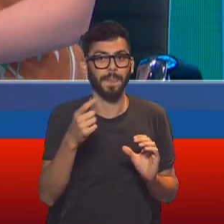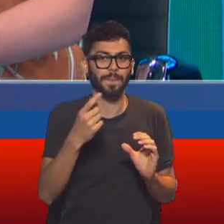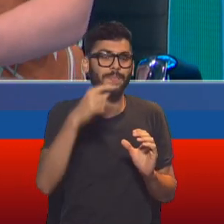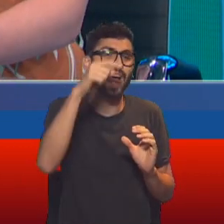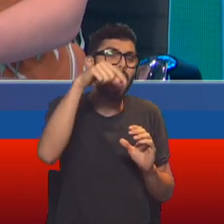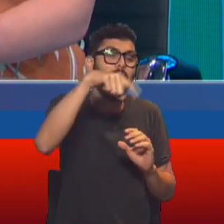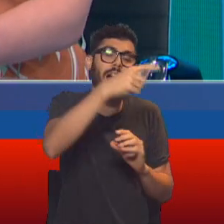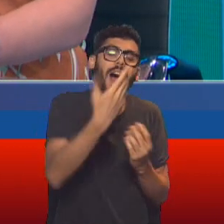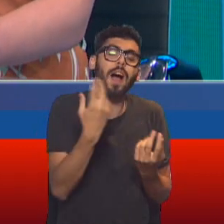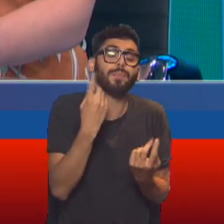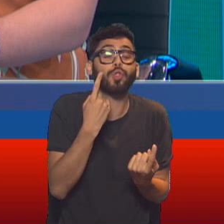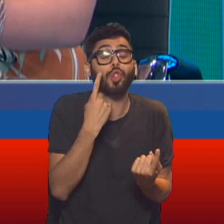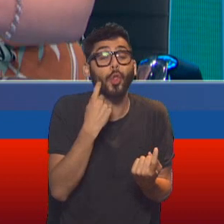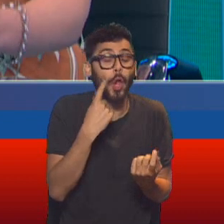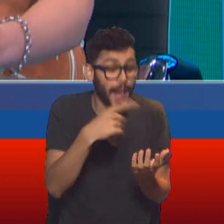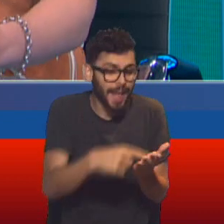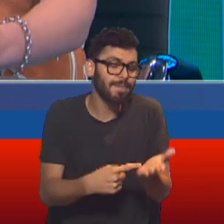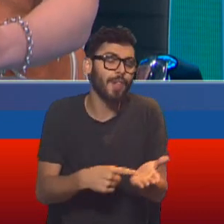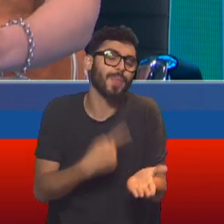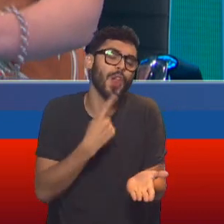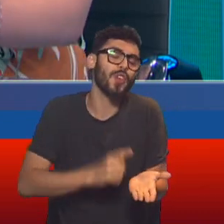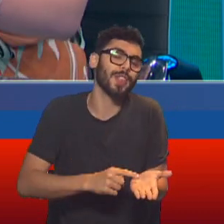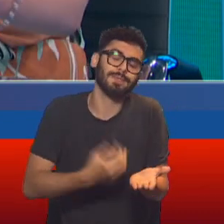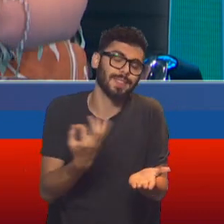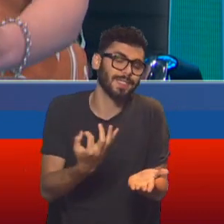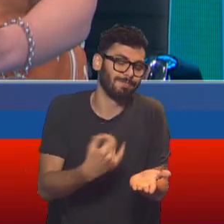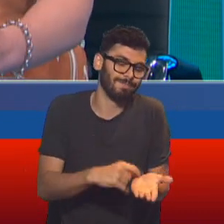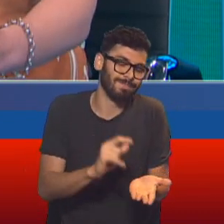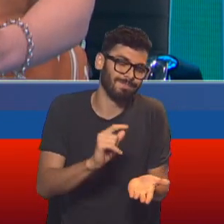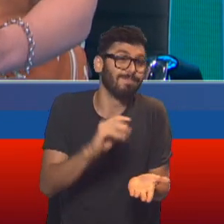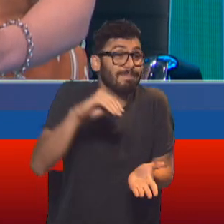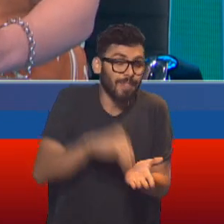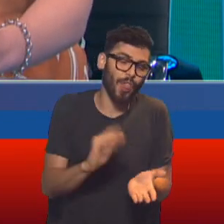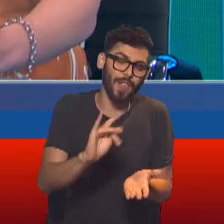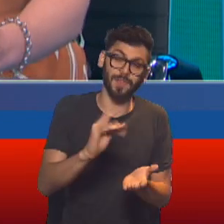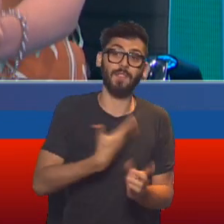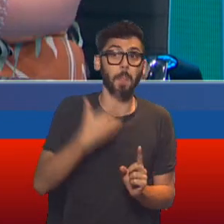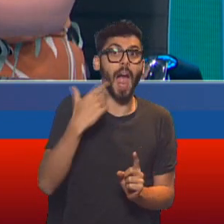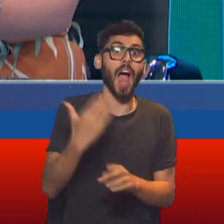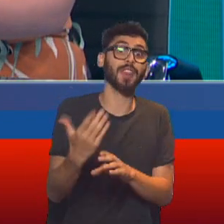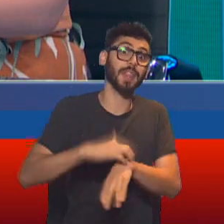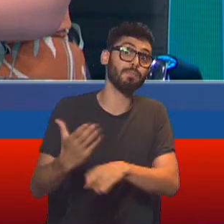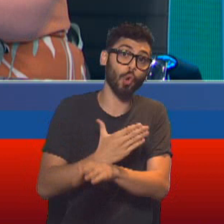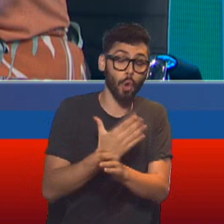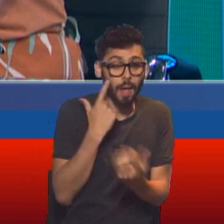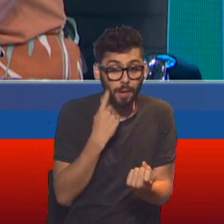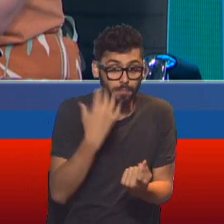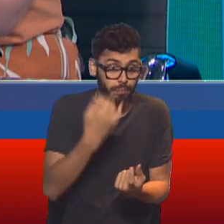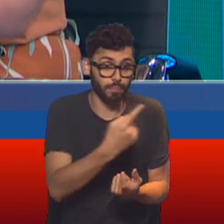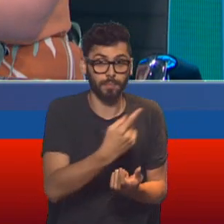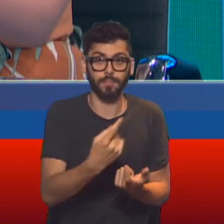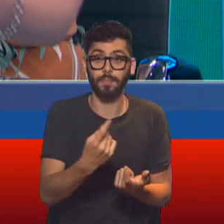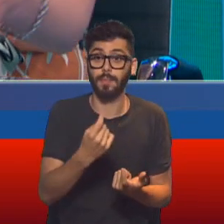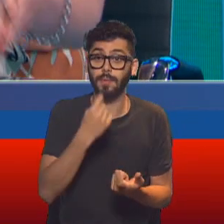este informe, ¿no? que va a hacer el Fondo Monetario Internacional, que ya está realizando desde hace un tiempo el Fondo Monetario Internacional, porque básicamente sería exponer